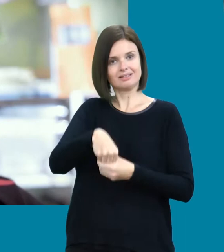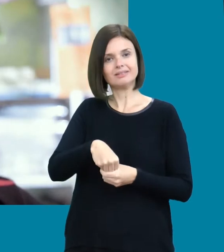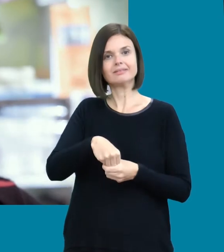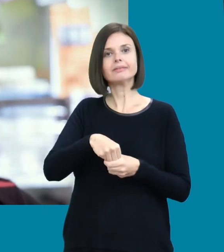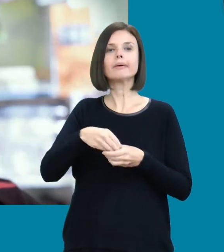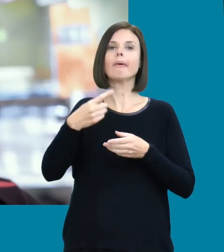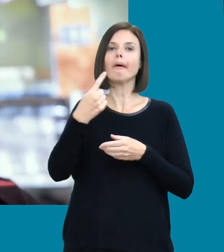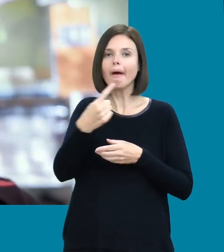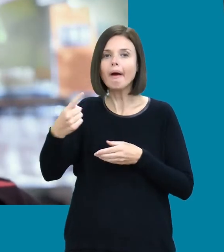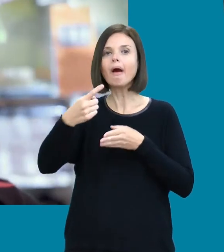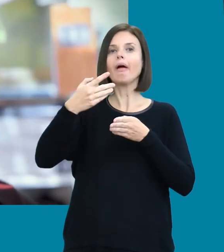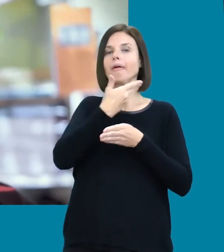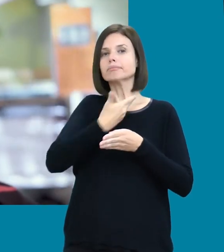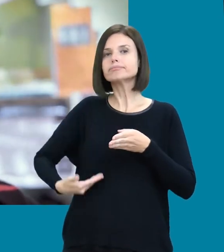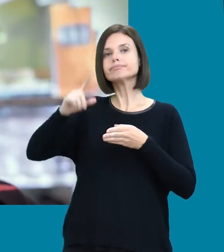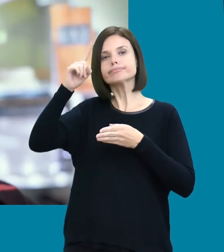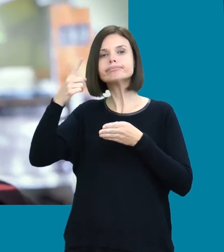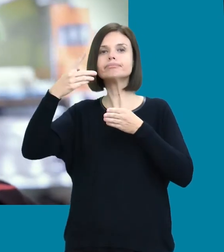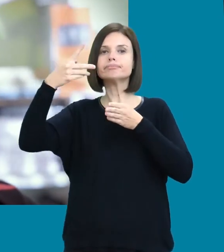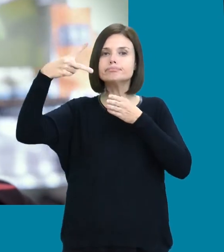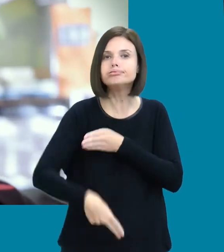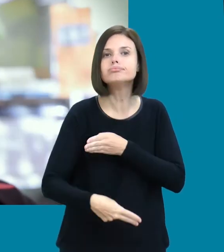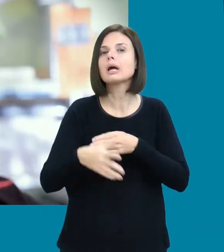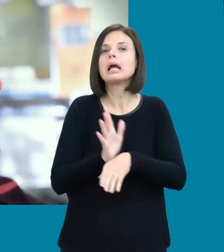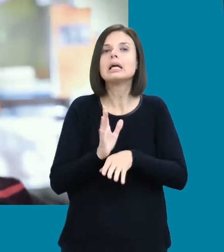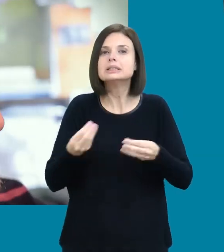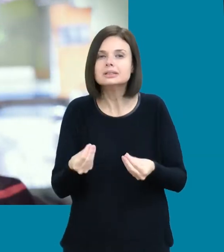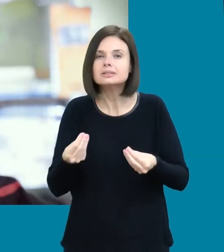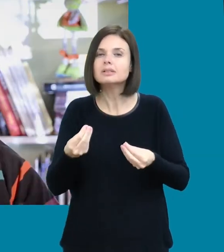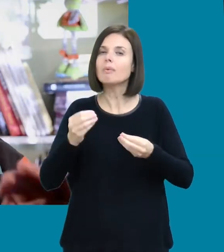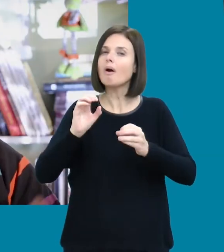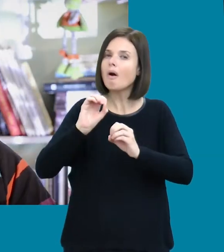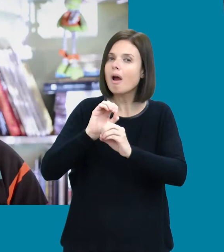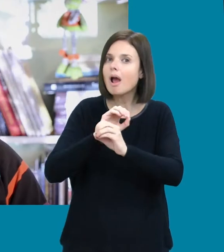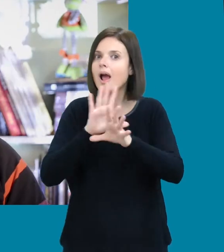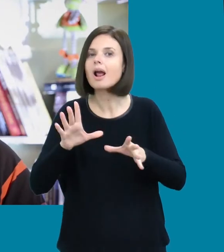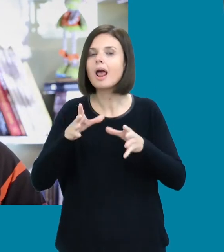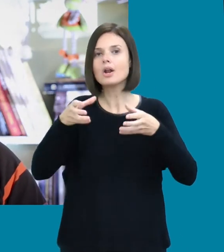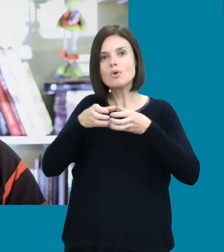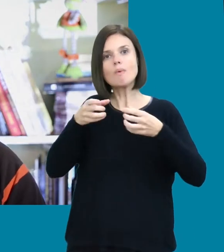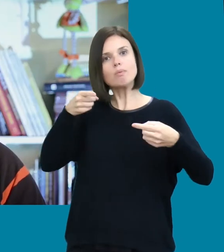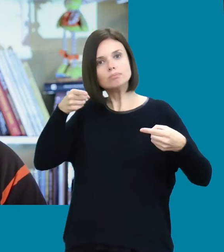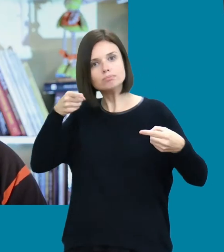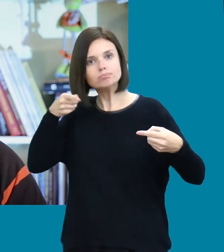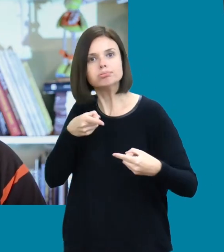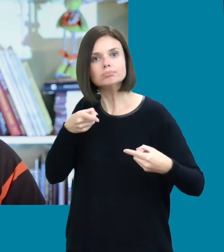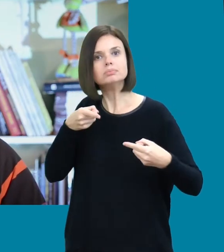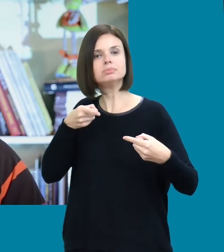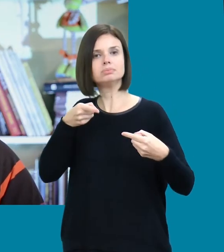orden institucional implicó un... tuvo bien claro, digamos, los sectores golpistas, los sectores